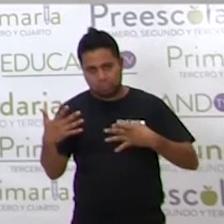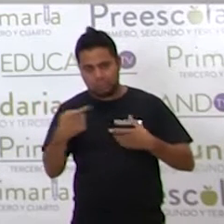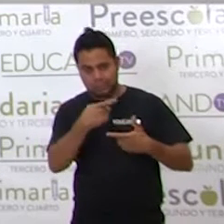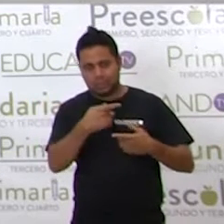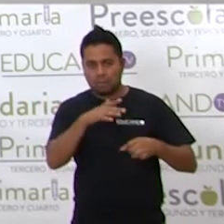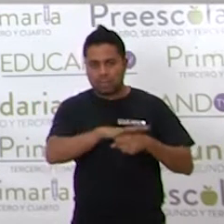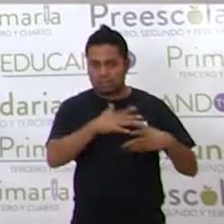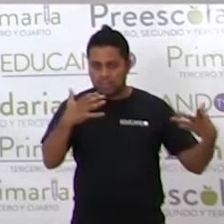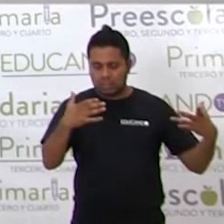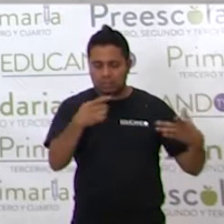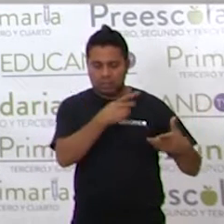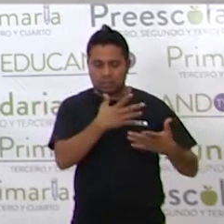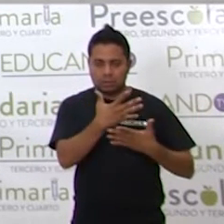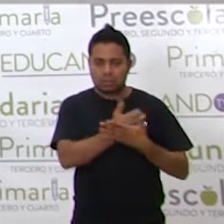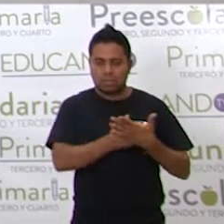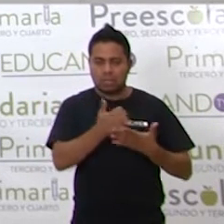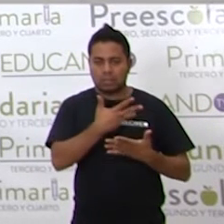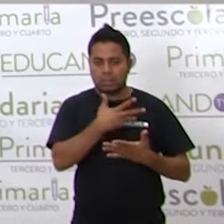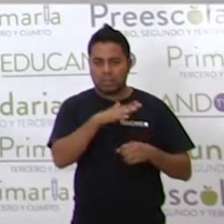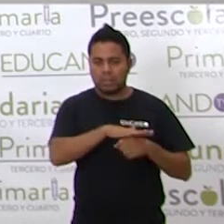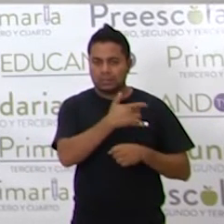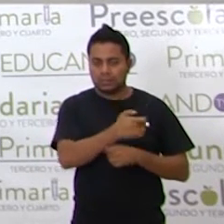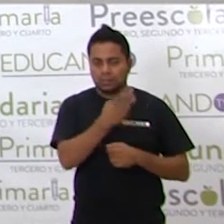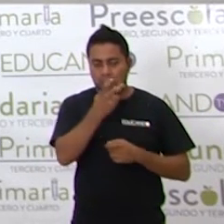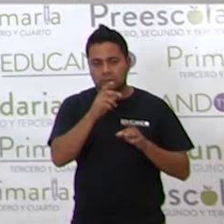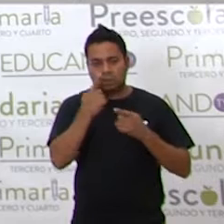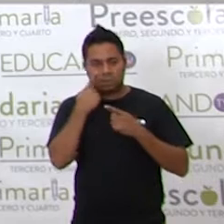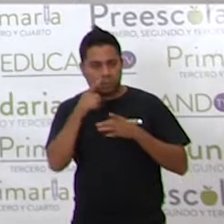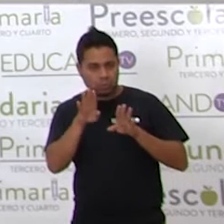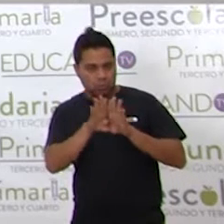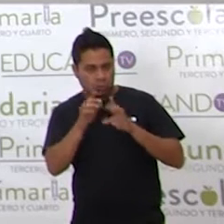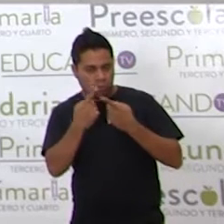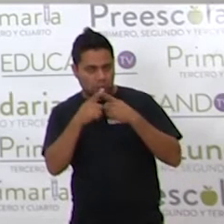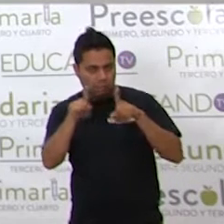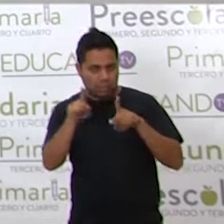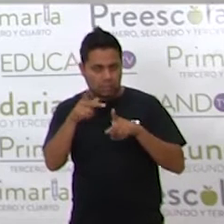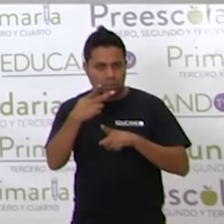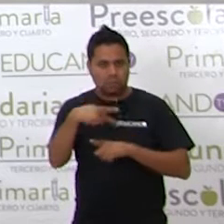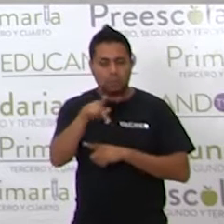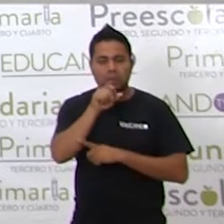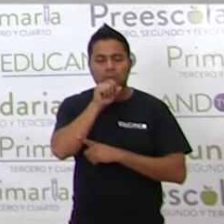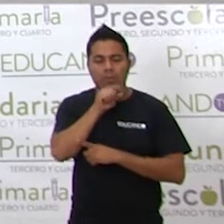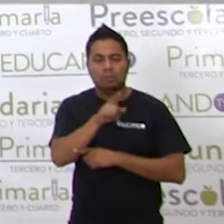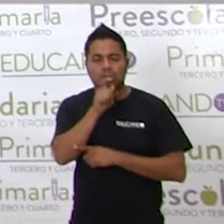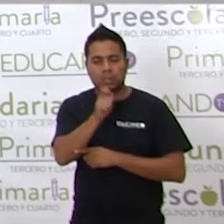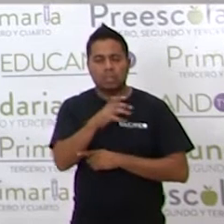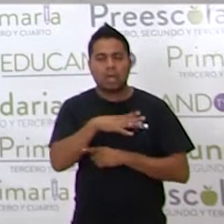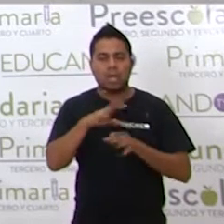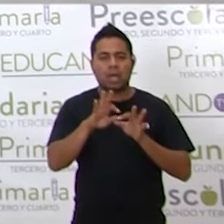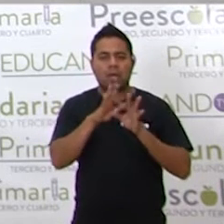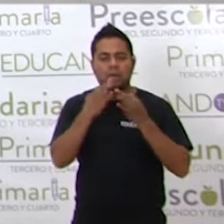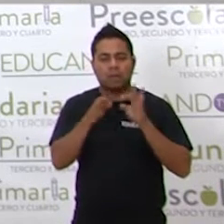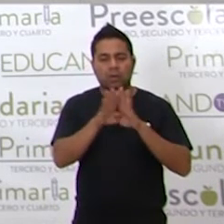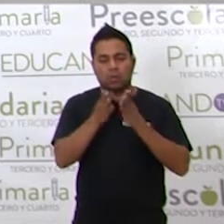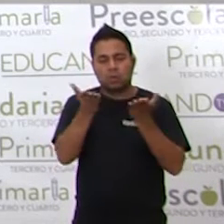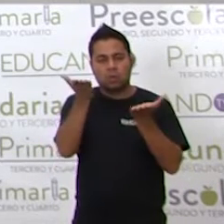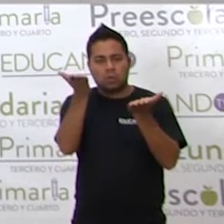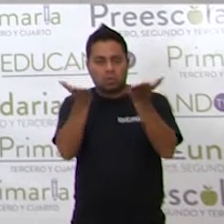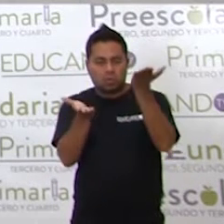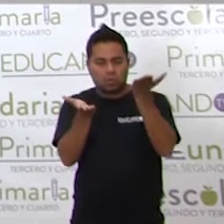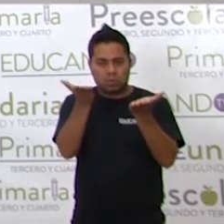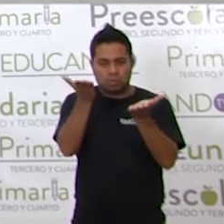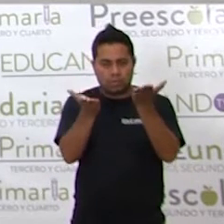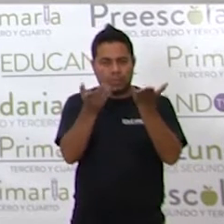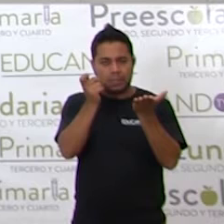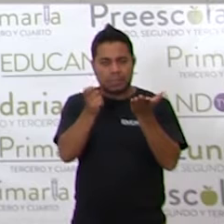allí vimos a la vez la diferencia, pero también vimos una forma de comparar